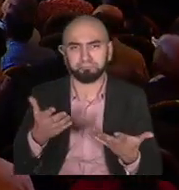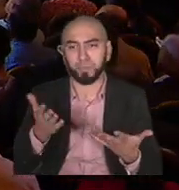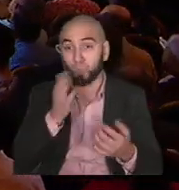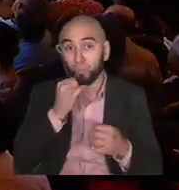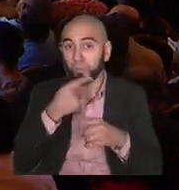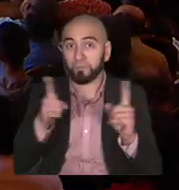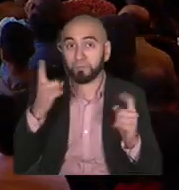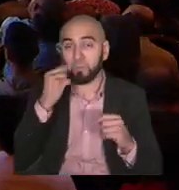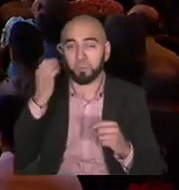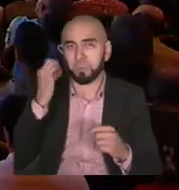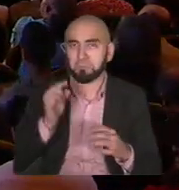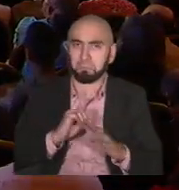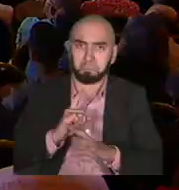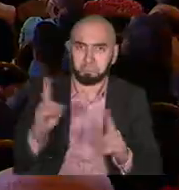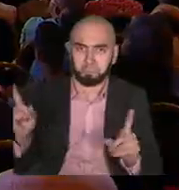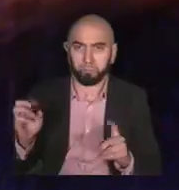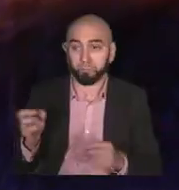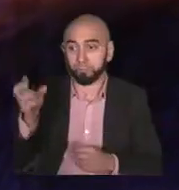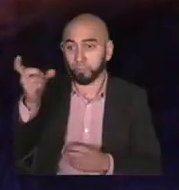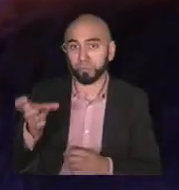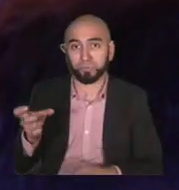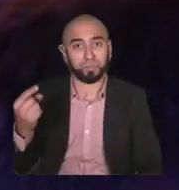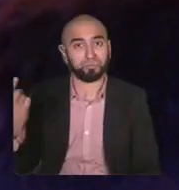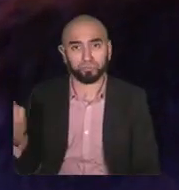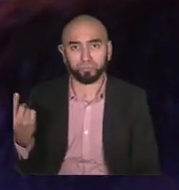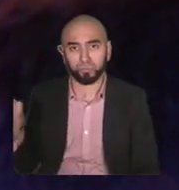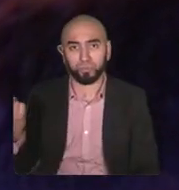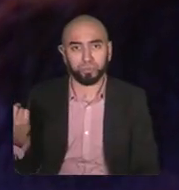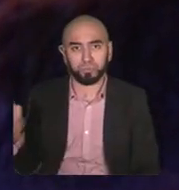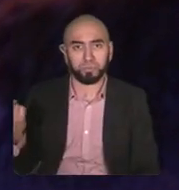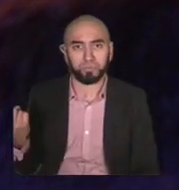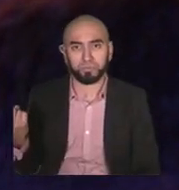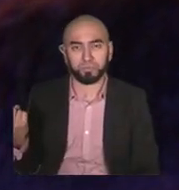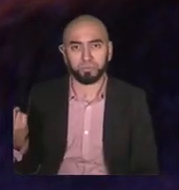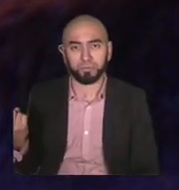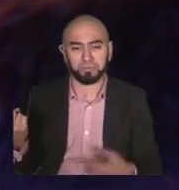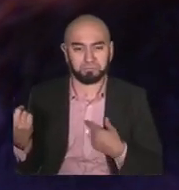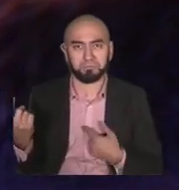está sola o solo. Y un extrovertido podría decir, ¿por qué